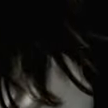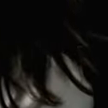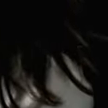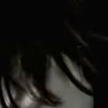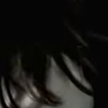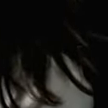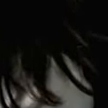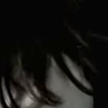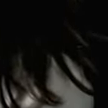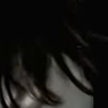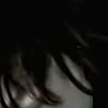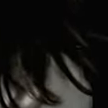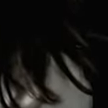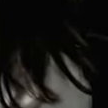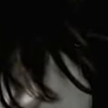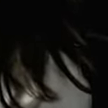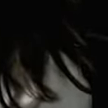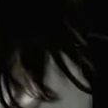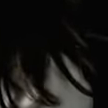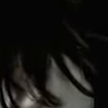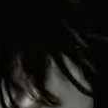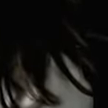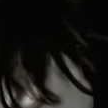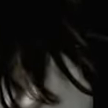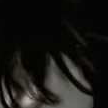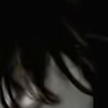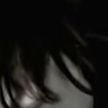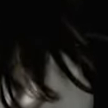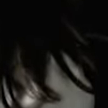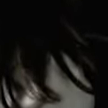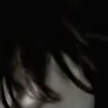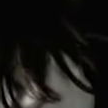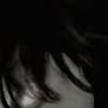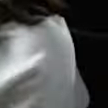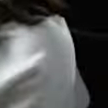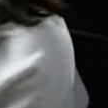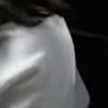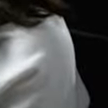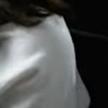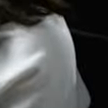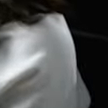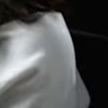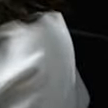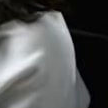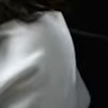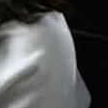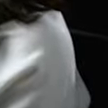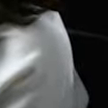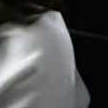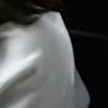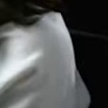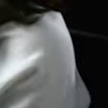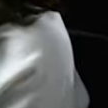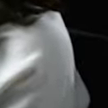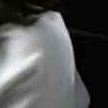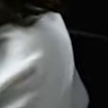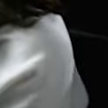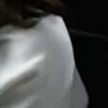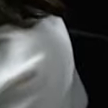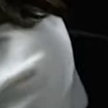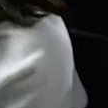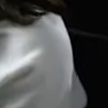palabras como la situación que yo estaba viviendo en ese momento. Pues sí, había mucho amor y mucha admiración de las 2